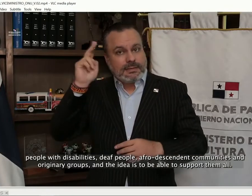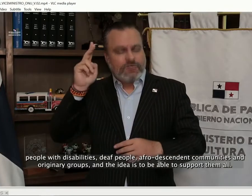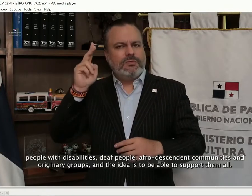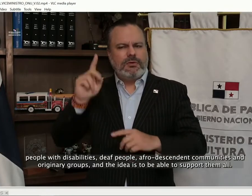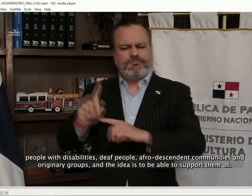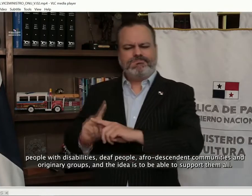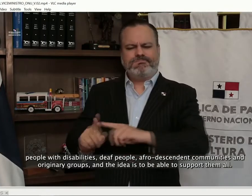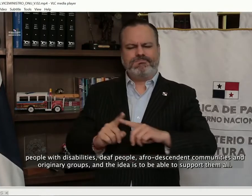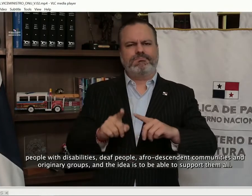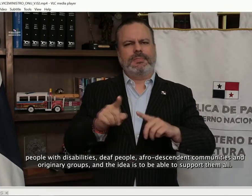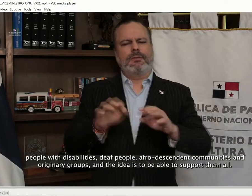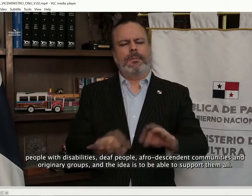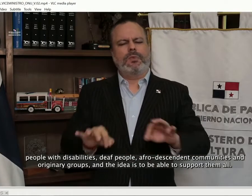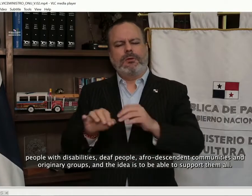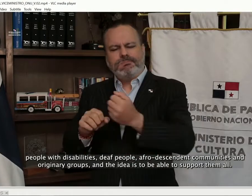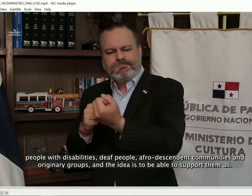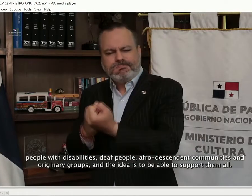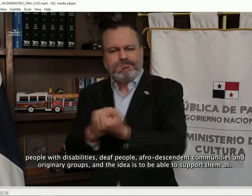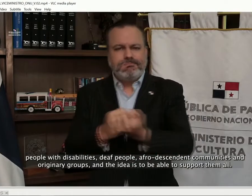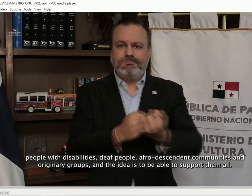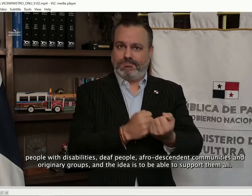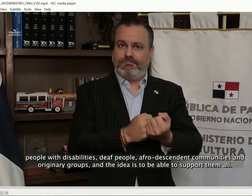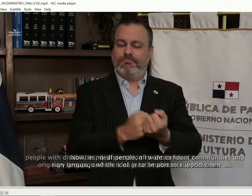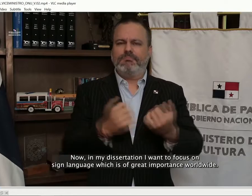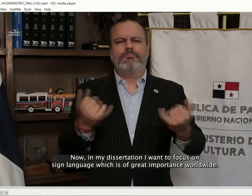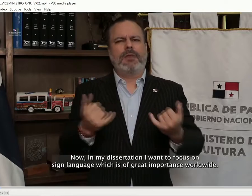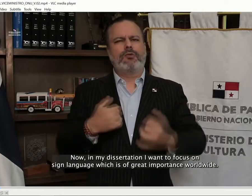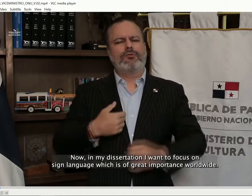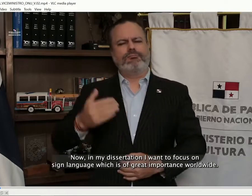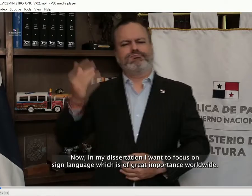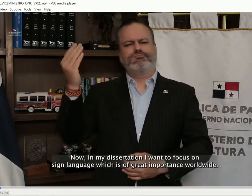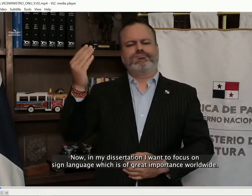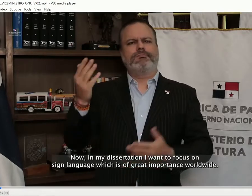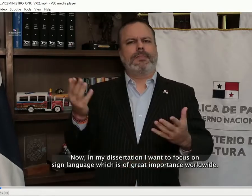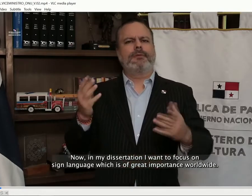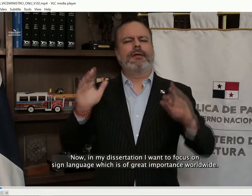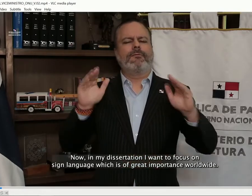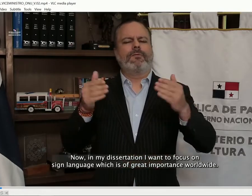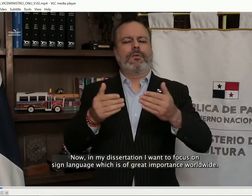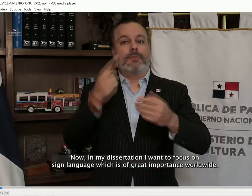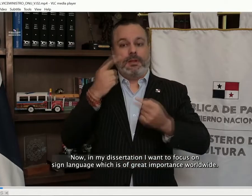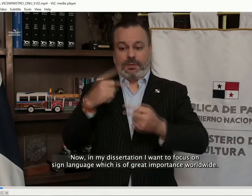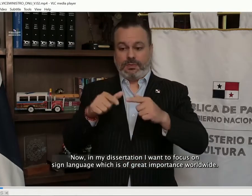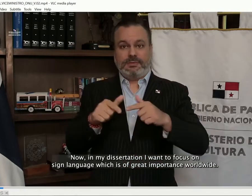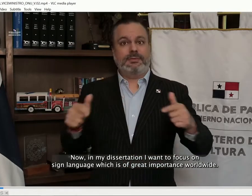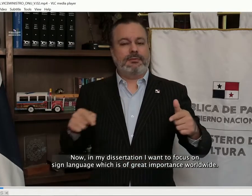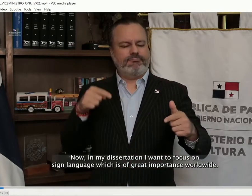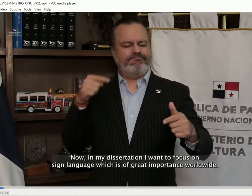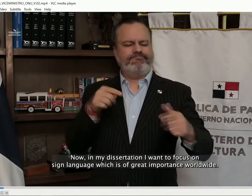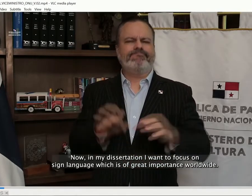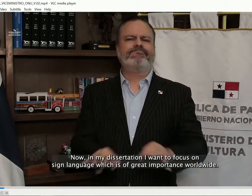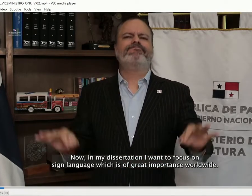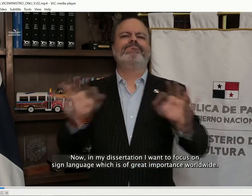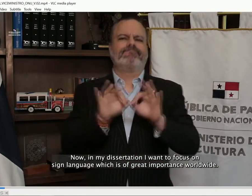discapacidad, personas sordas, comunidades afrodescendientes y grupos originarios. Y la idea es